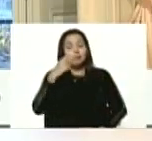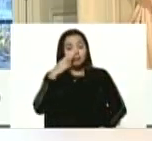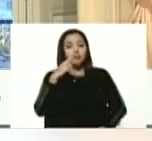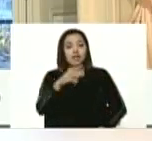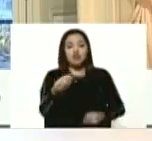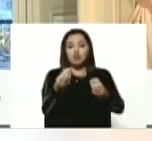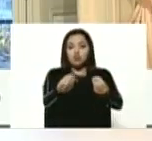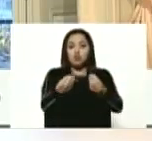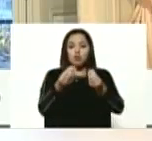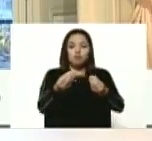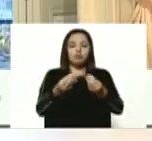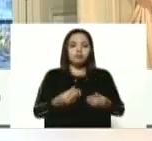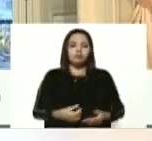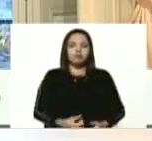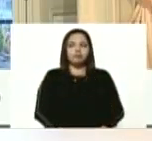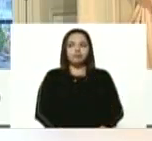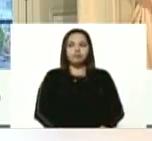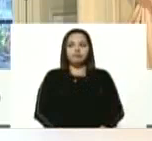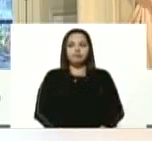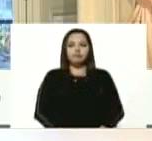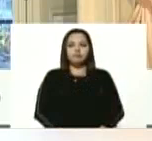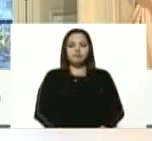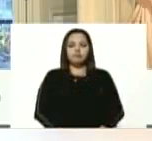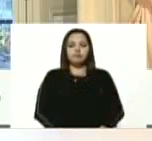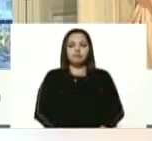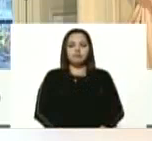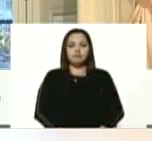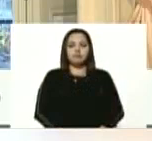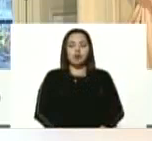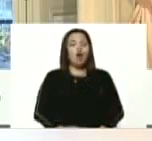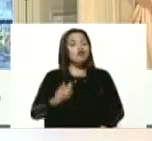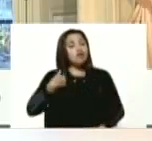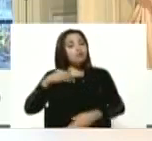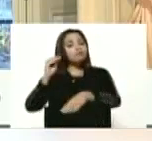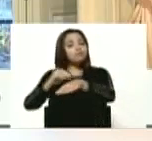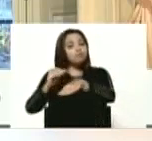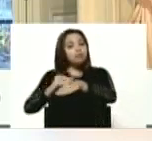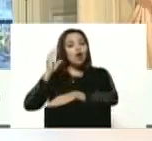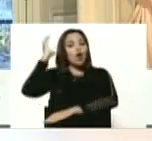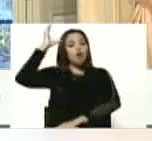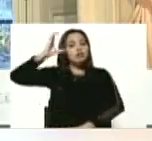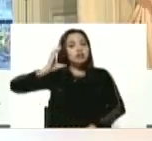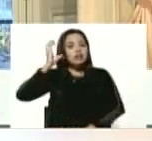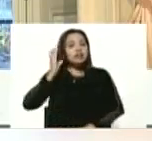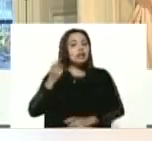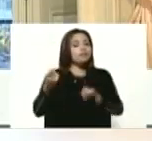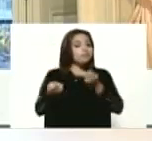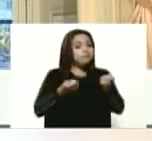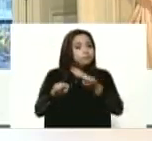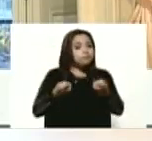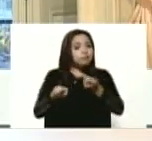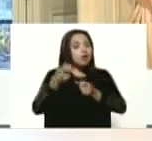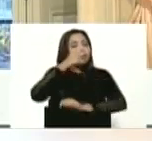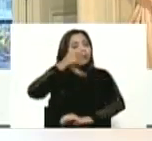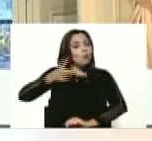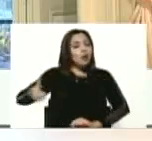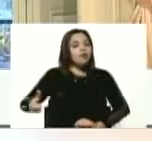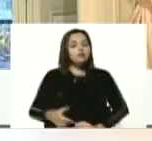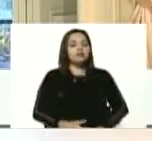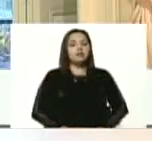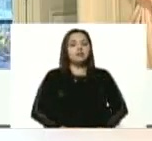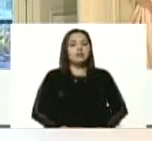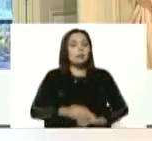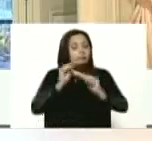esos fenómenos. Y yo llamo a la conciencia y a la preparación. Preparemos a nuestro pueblo, preparemos al